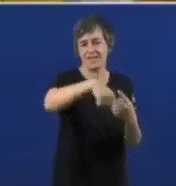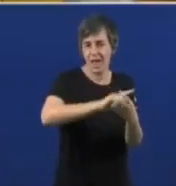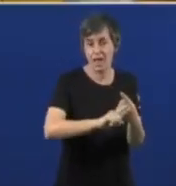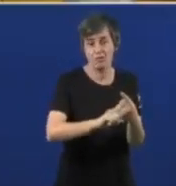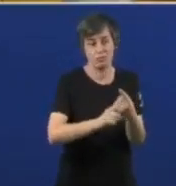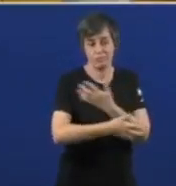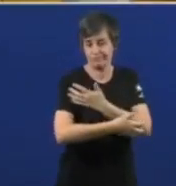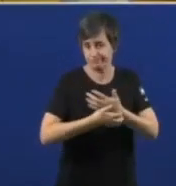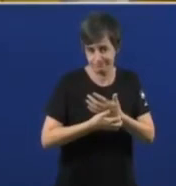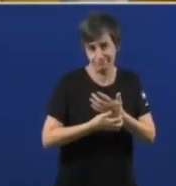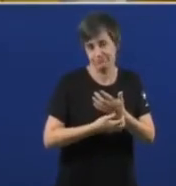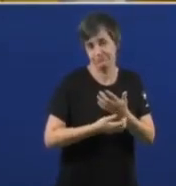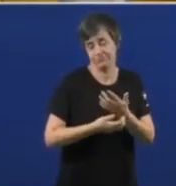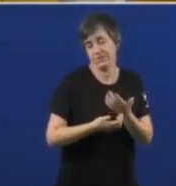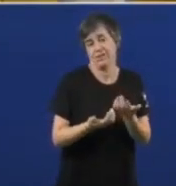teñen alternativa.